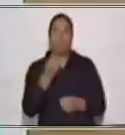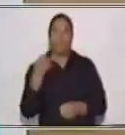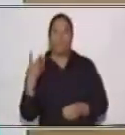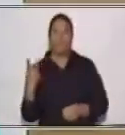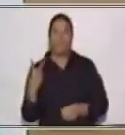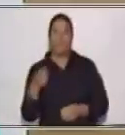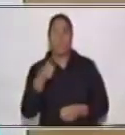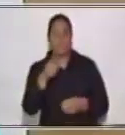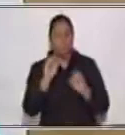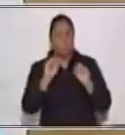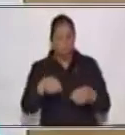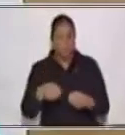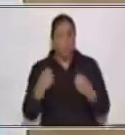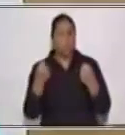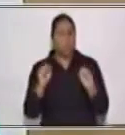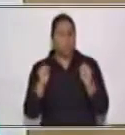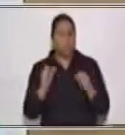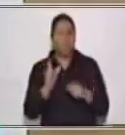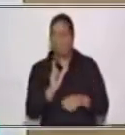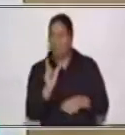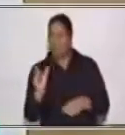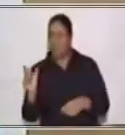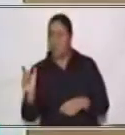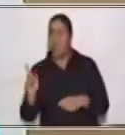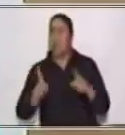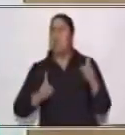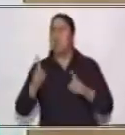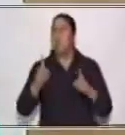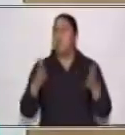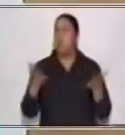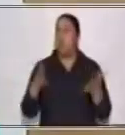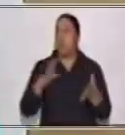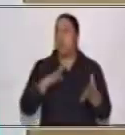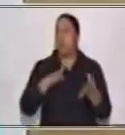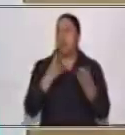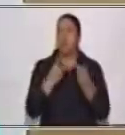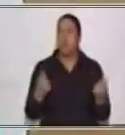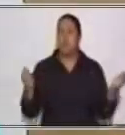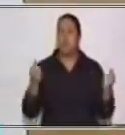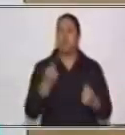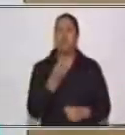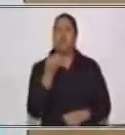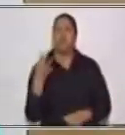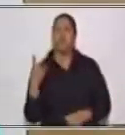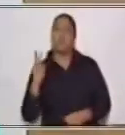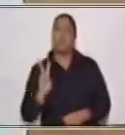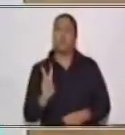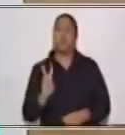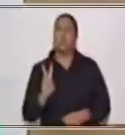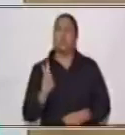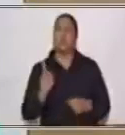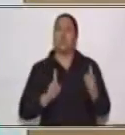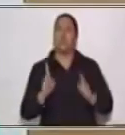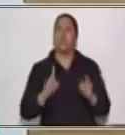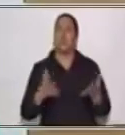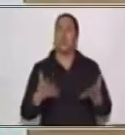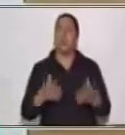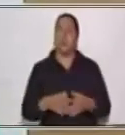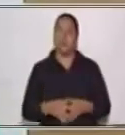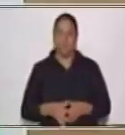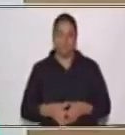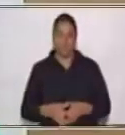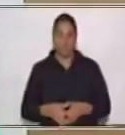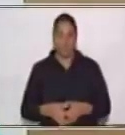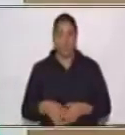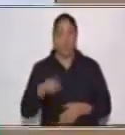estas ecuaciones y cuál de ellas tendrá como solución 2. Y también que encuentres